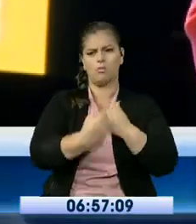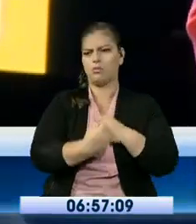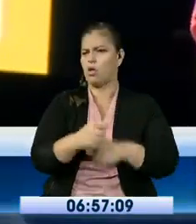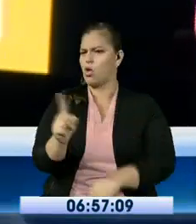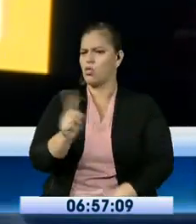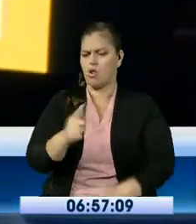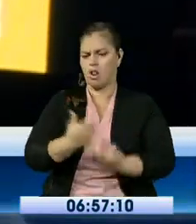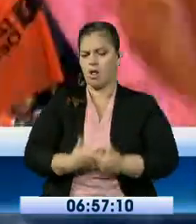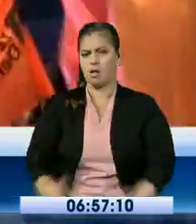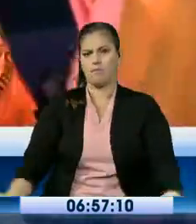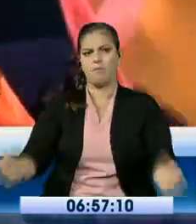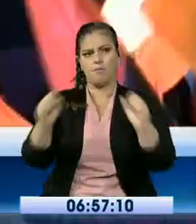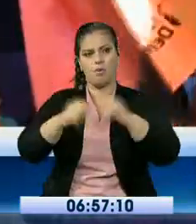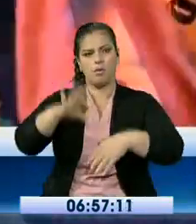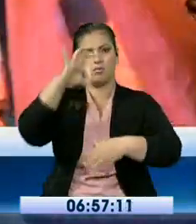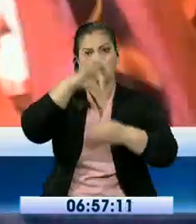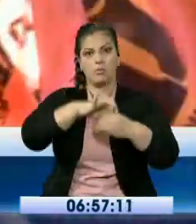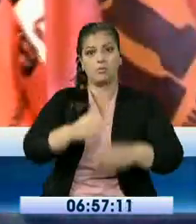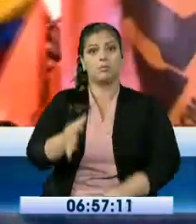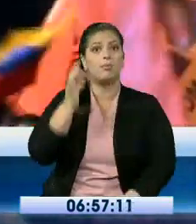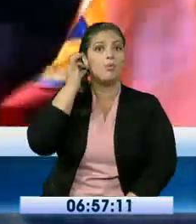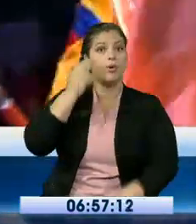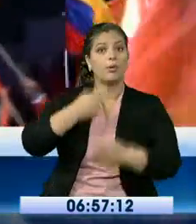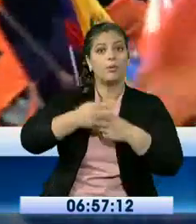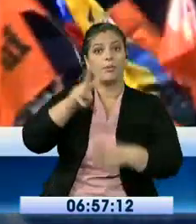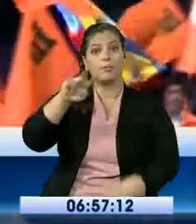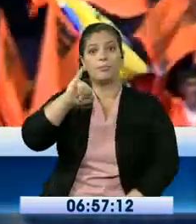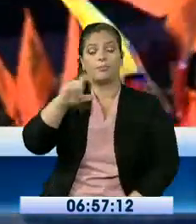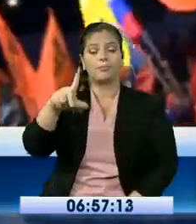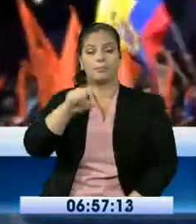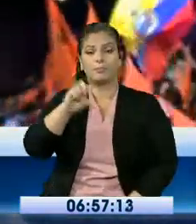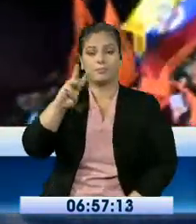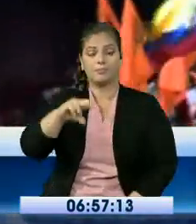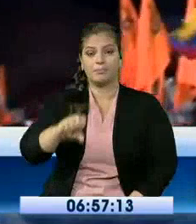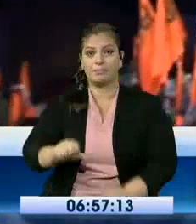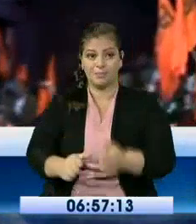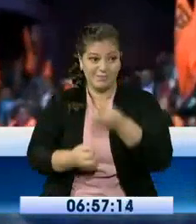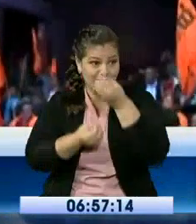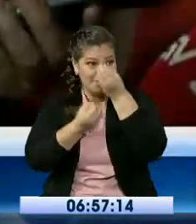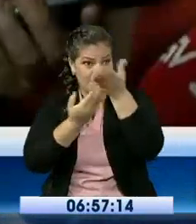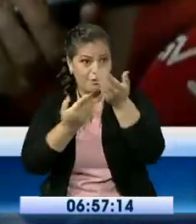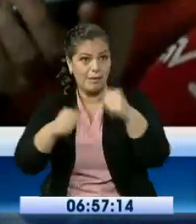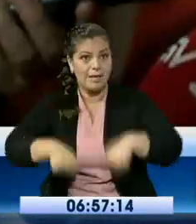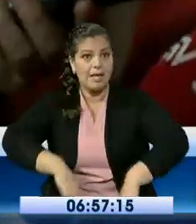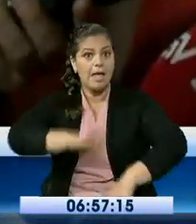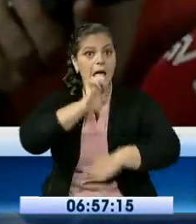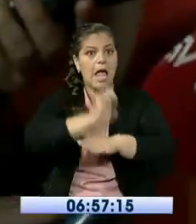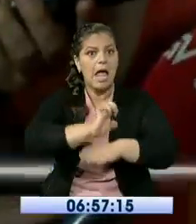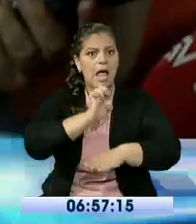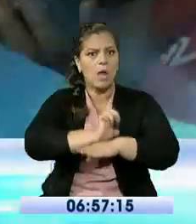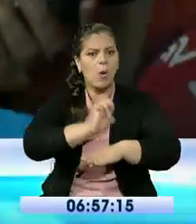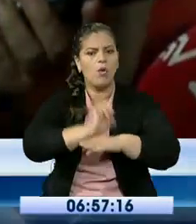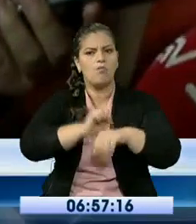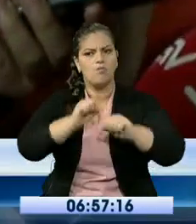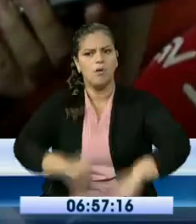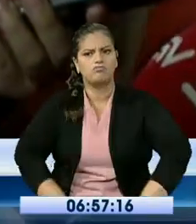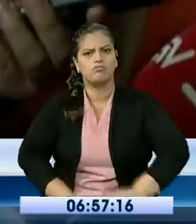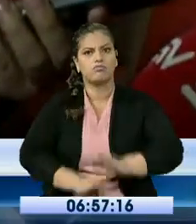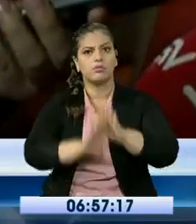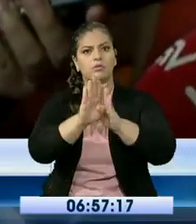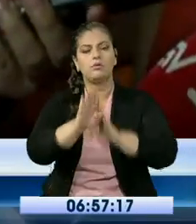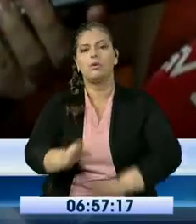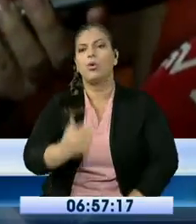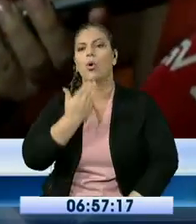la consulta es el cambio para devolverle la institucionalidad al país. La gente sienta que este es el nuevo